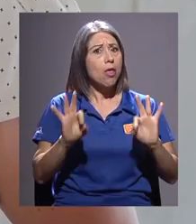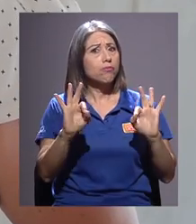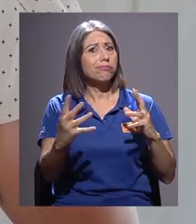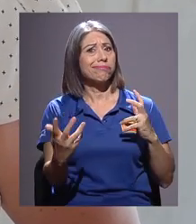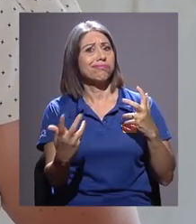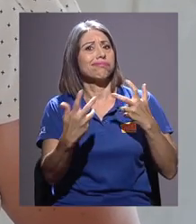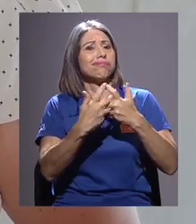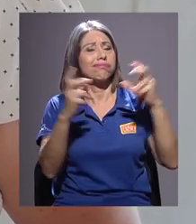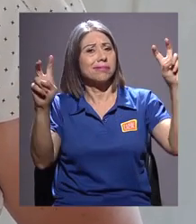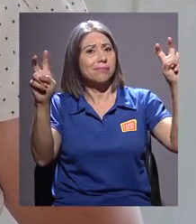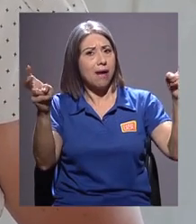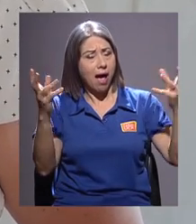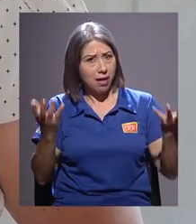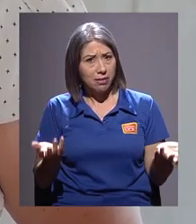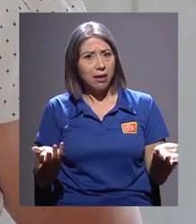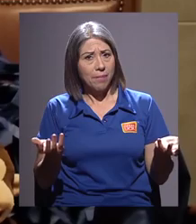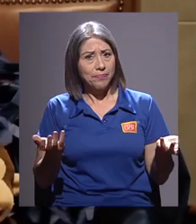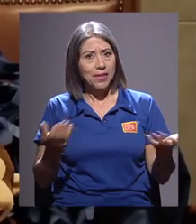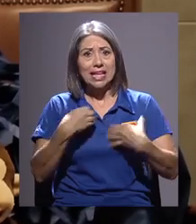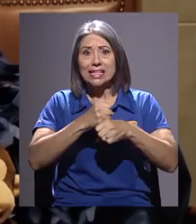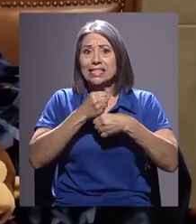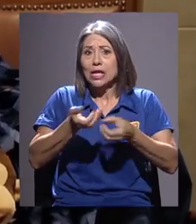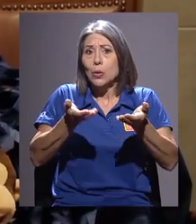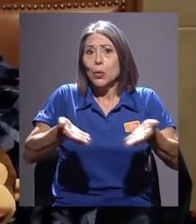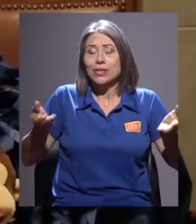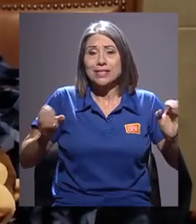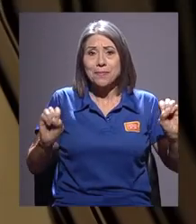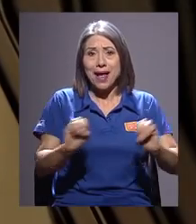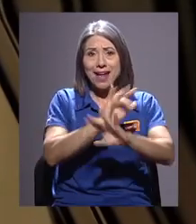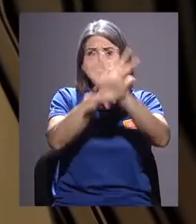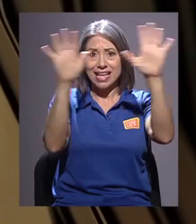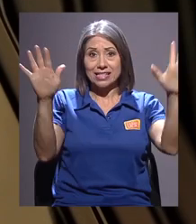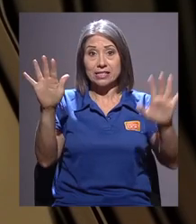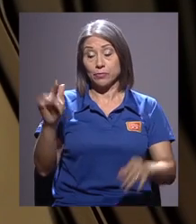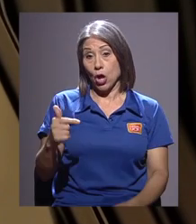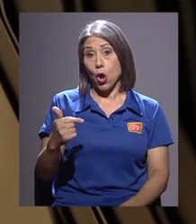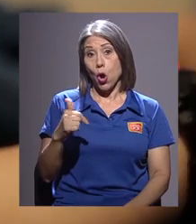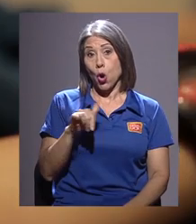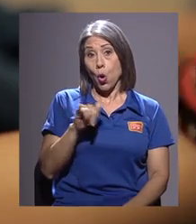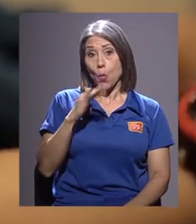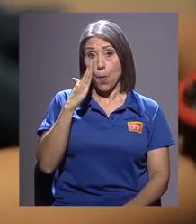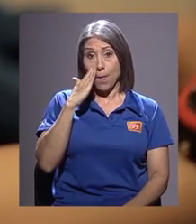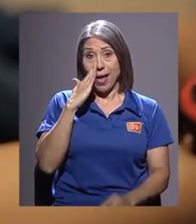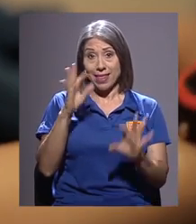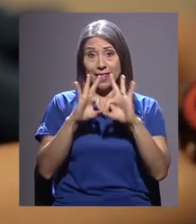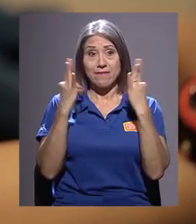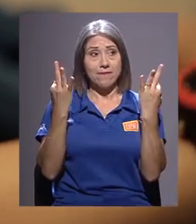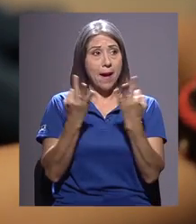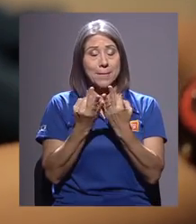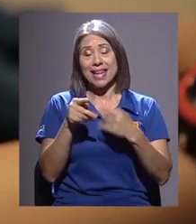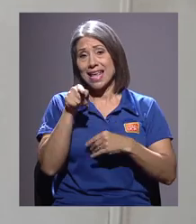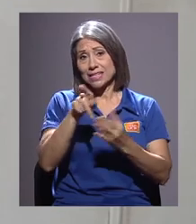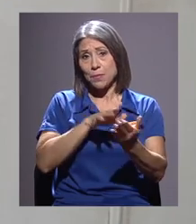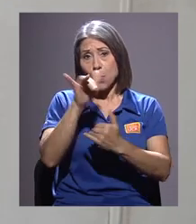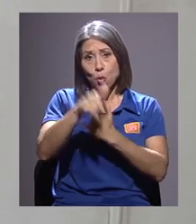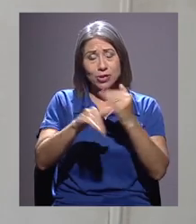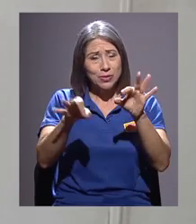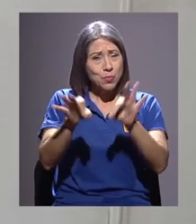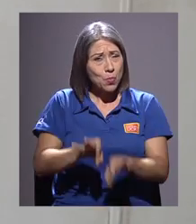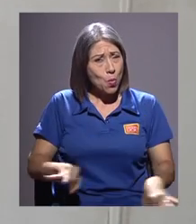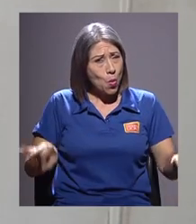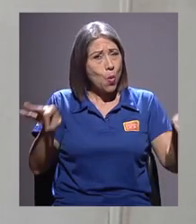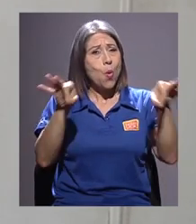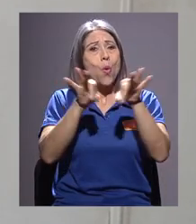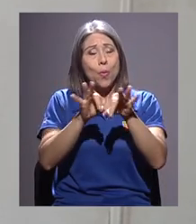a la temática. Hicieron cosas maravillosas. Y como madre de familia, me parece un proyecto muy